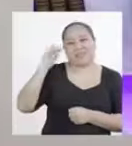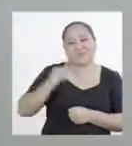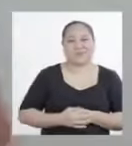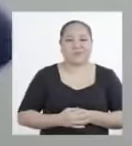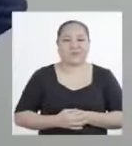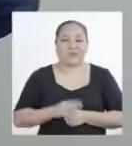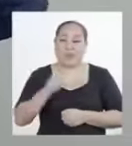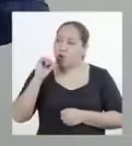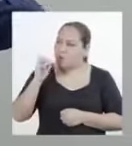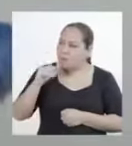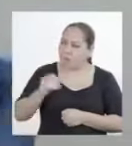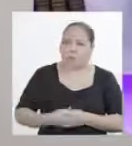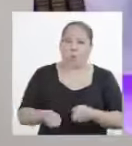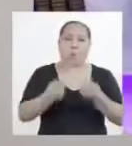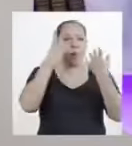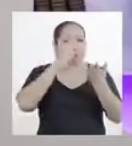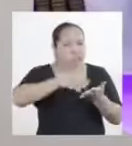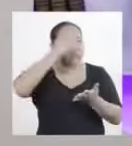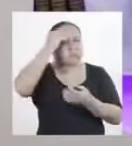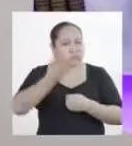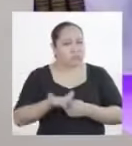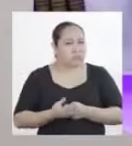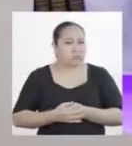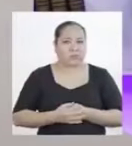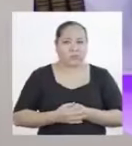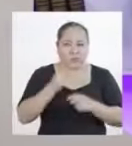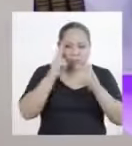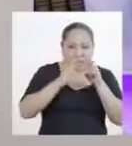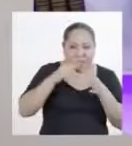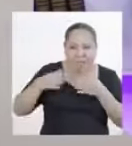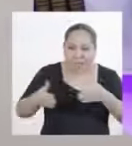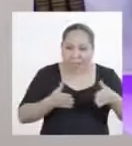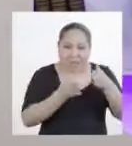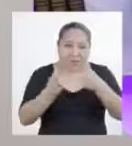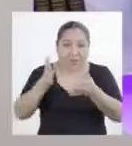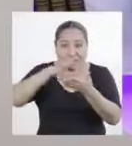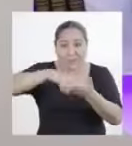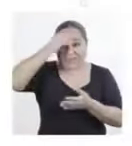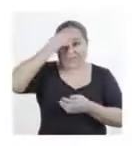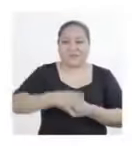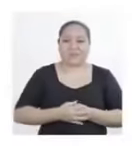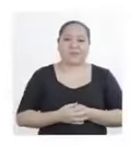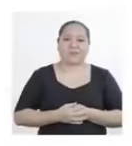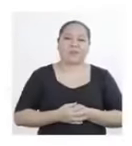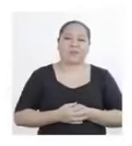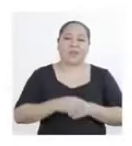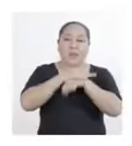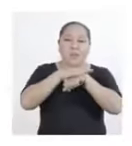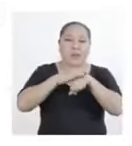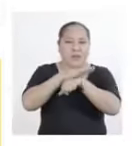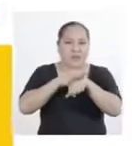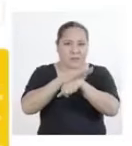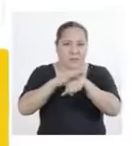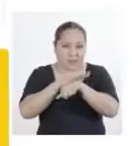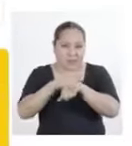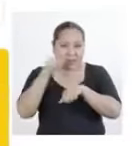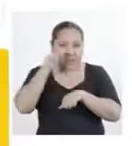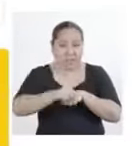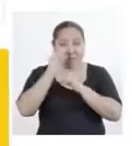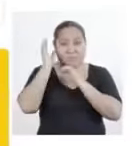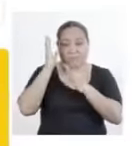cuídese Gracias, hasta pronto Romina, ¿cuánto hemos aprendido? ¿Revisamos nuestro camino de aprendizaje? Al